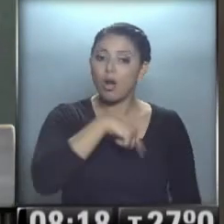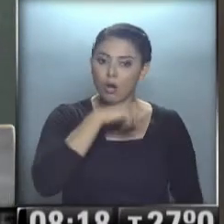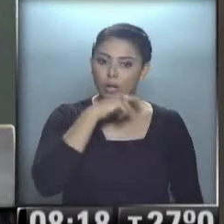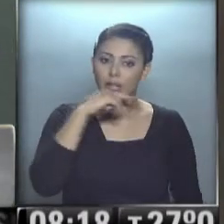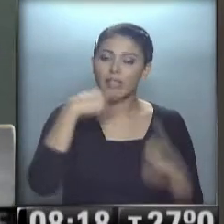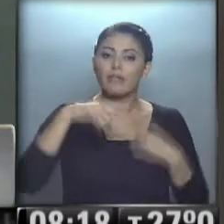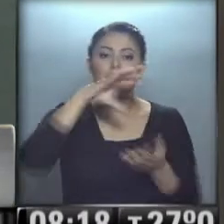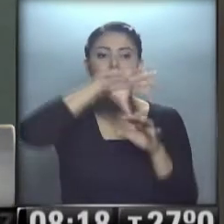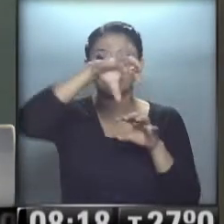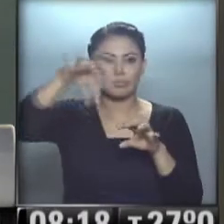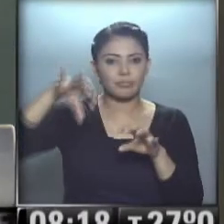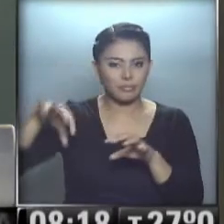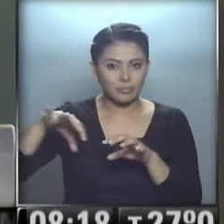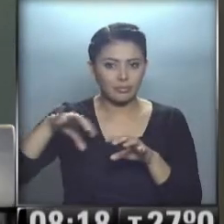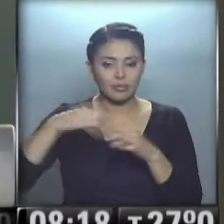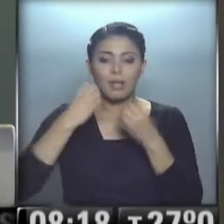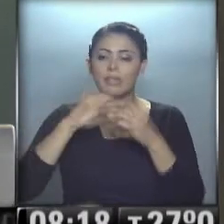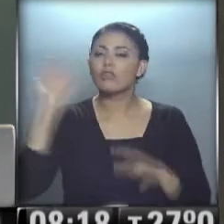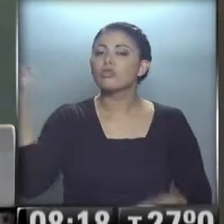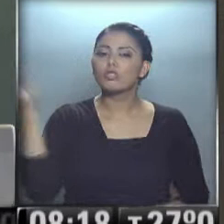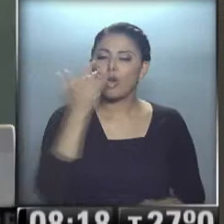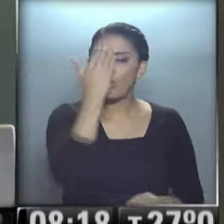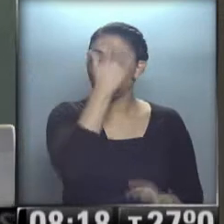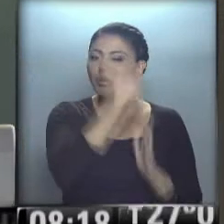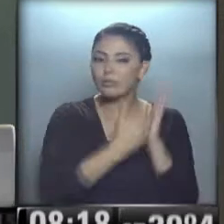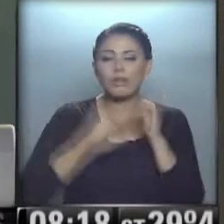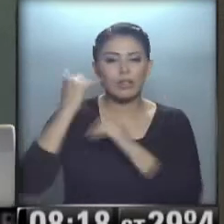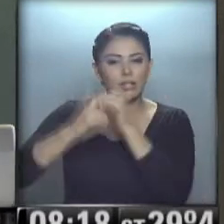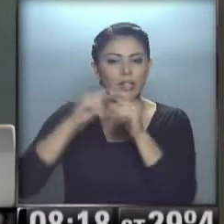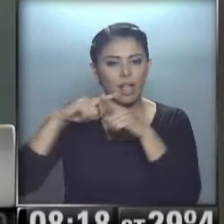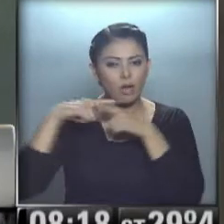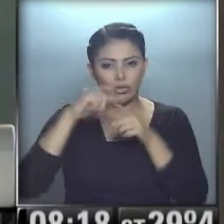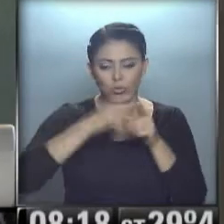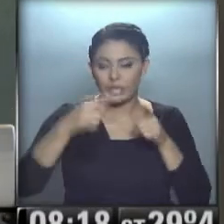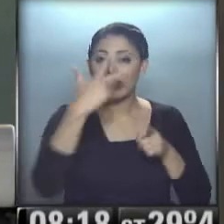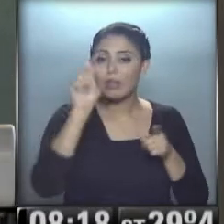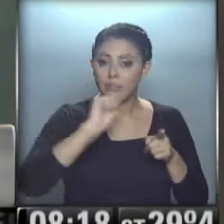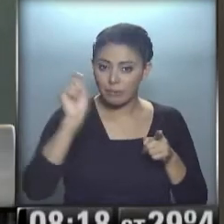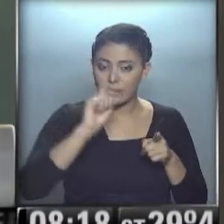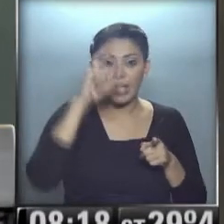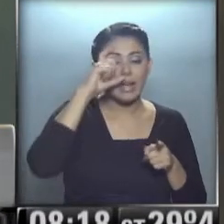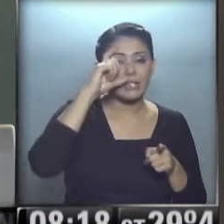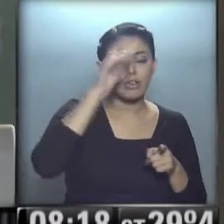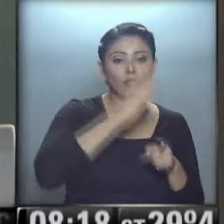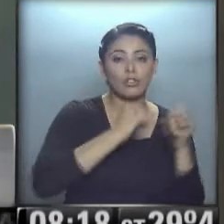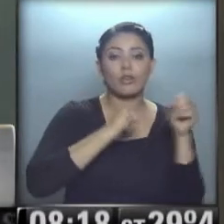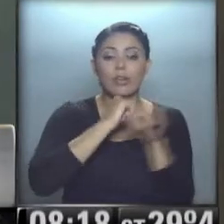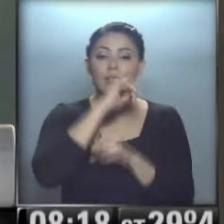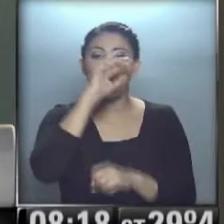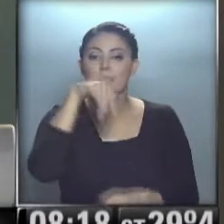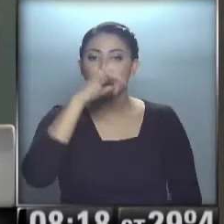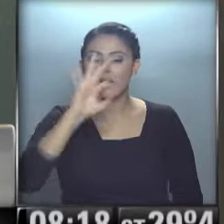anexos correspondientes a partir de todo el procedimiento de negociación en este trimestre, que va desde enero o febrero hasta marzo del